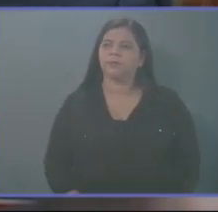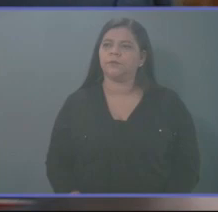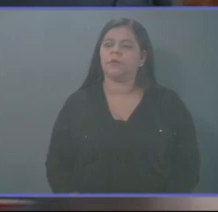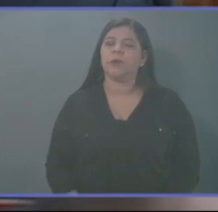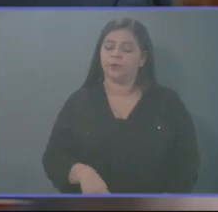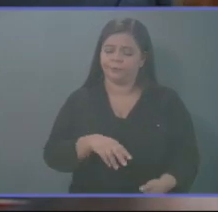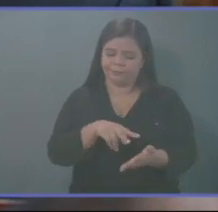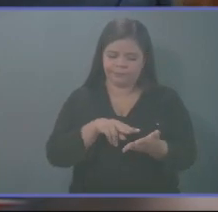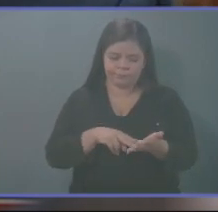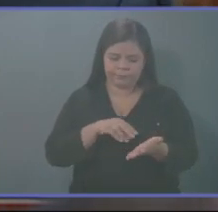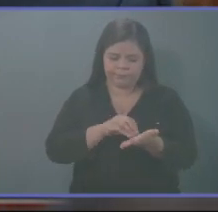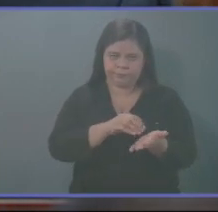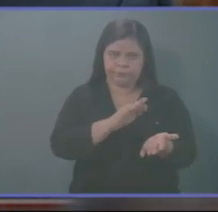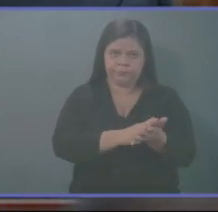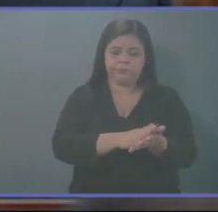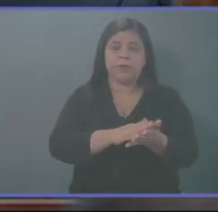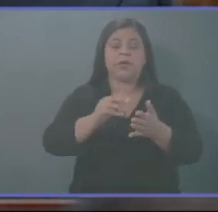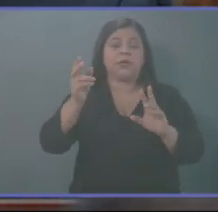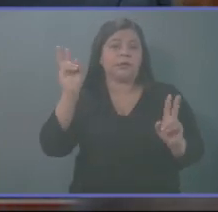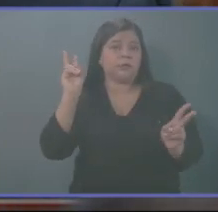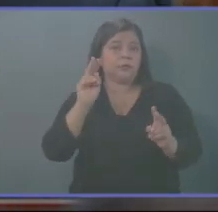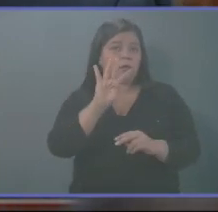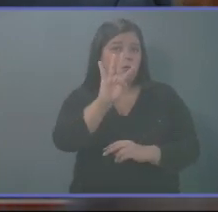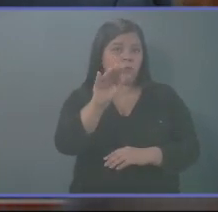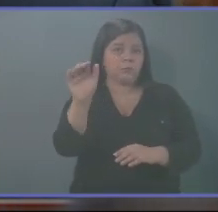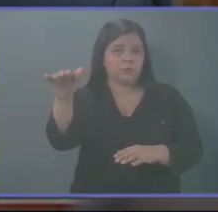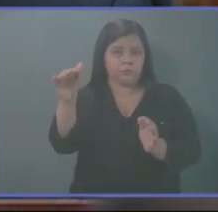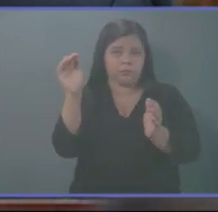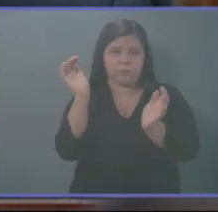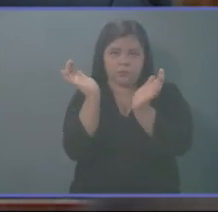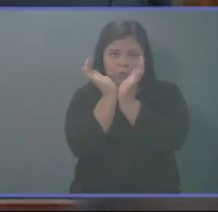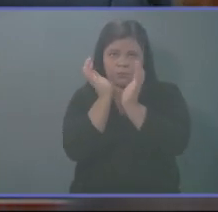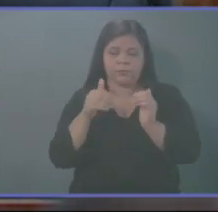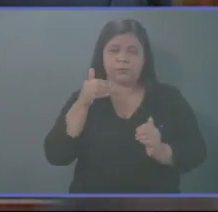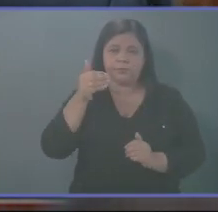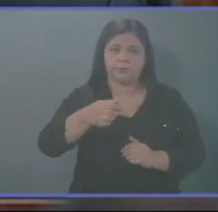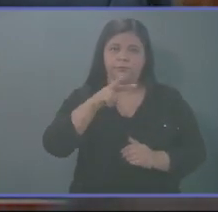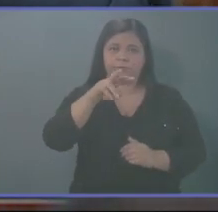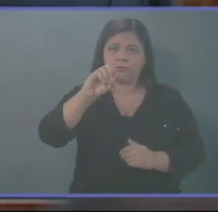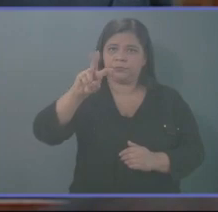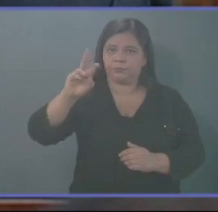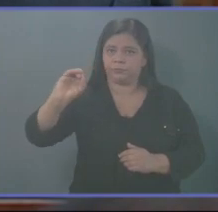Palacio Legislativo, San Salvador, 4 de mayo del 2020.